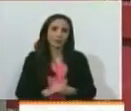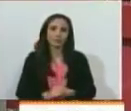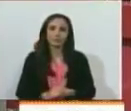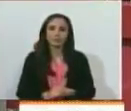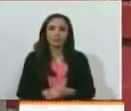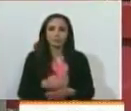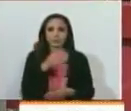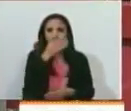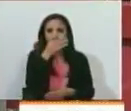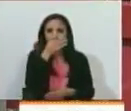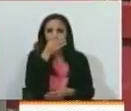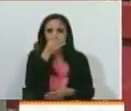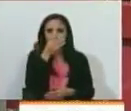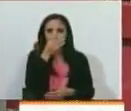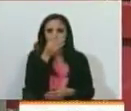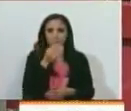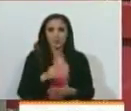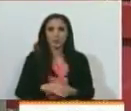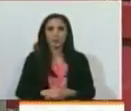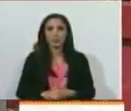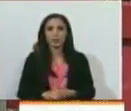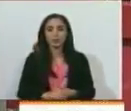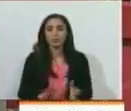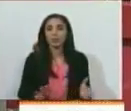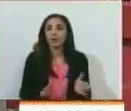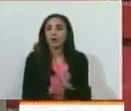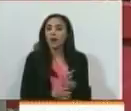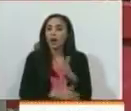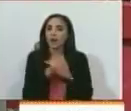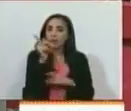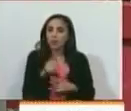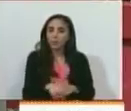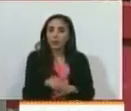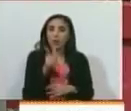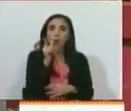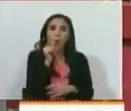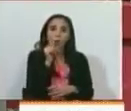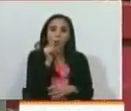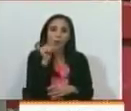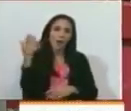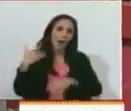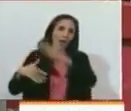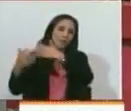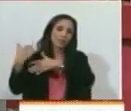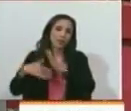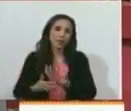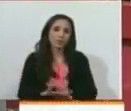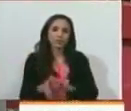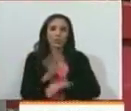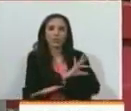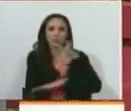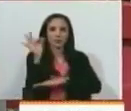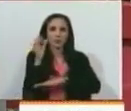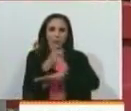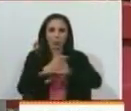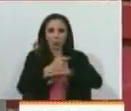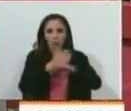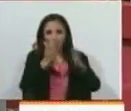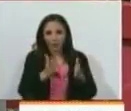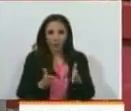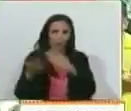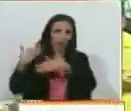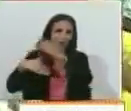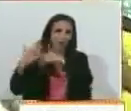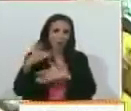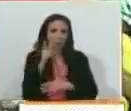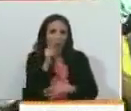problema grave. Por ahí salió Henry Falcón que él va y que le va a ganar a los tramposos del gobierno. Nos vas a ganar, te vamos a echar una revolcada. Te vamos a